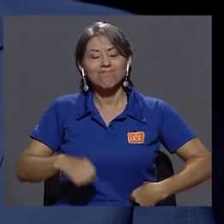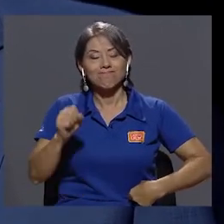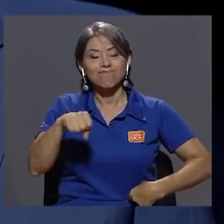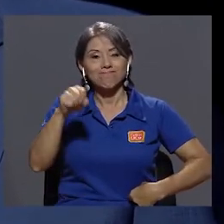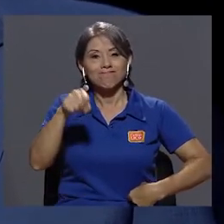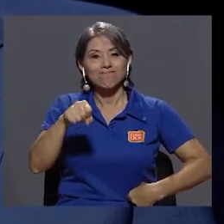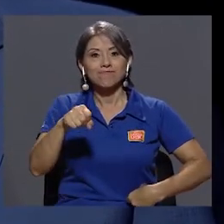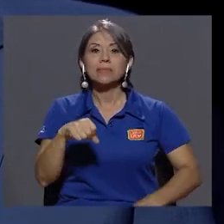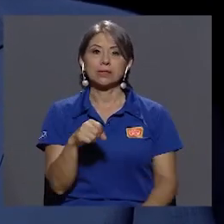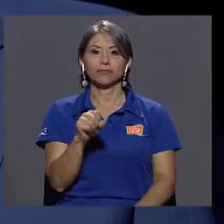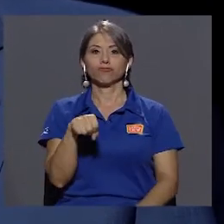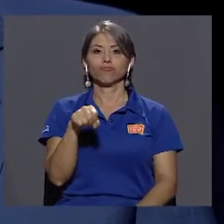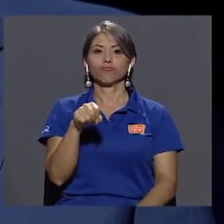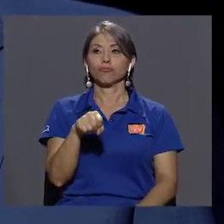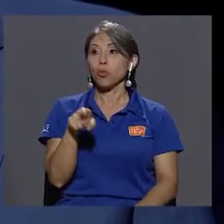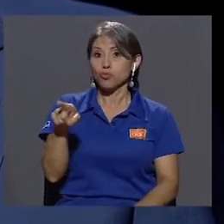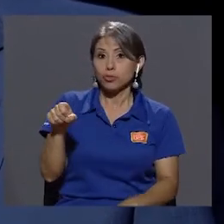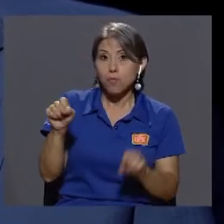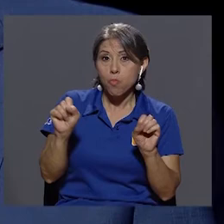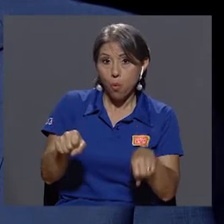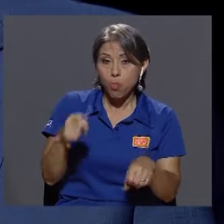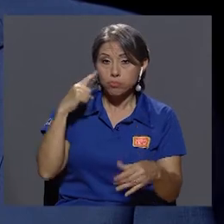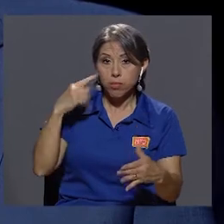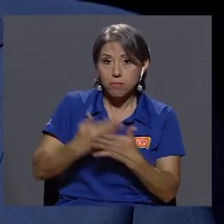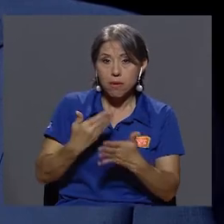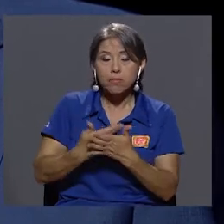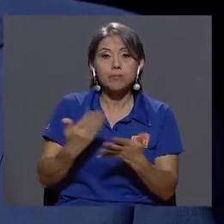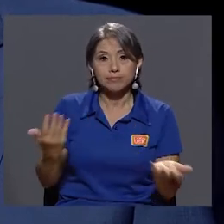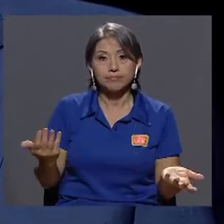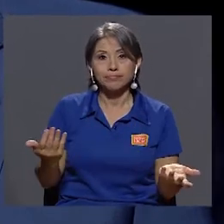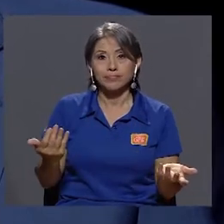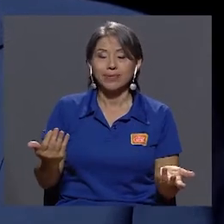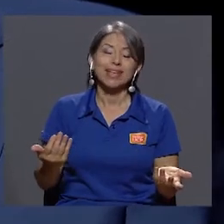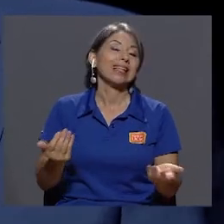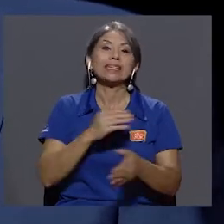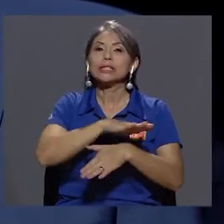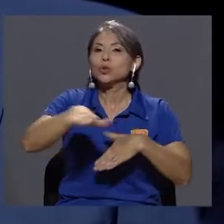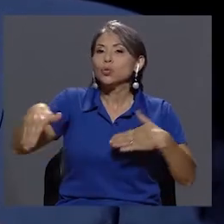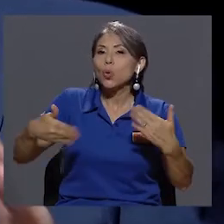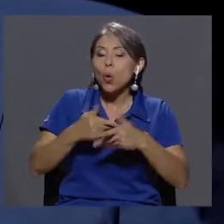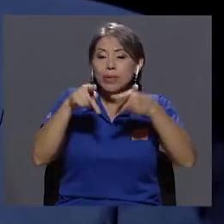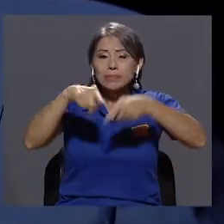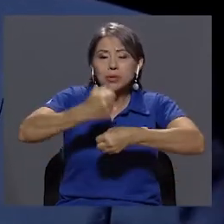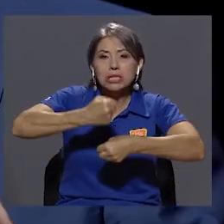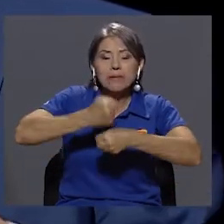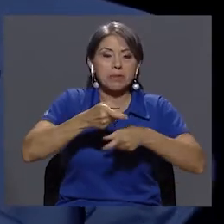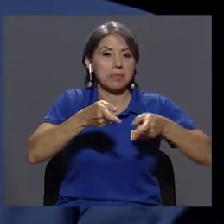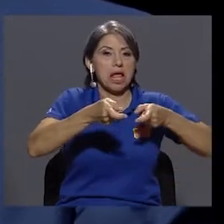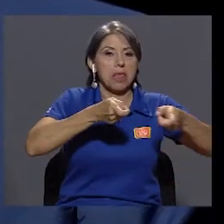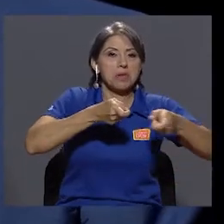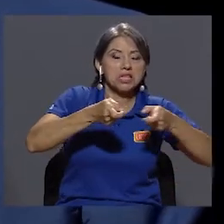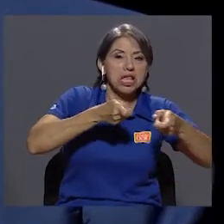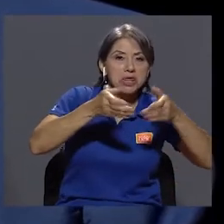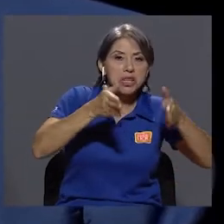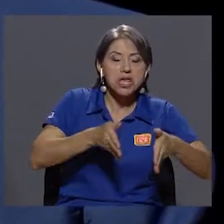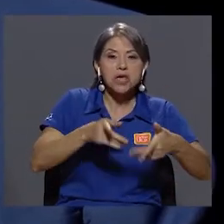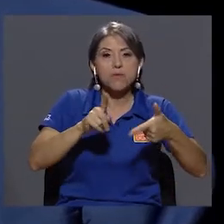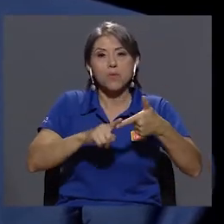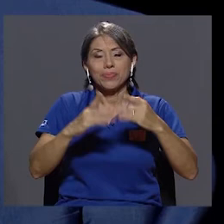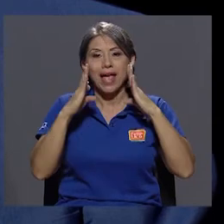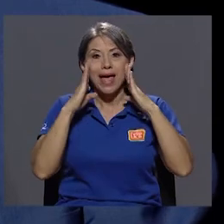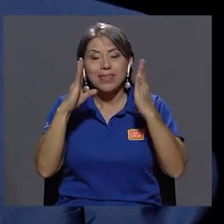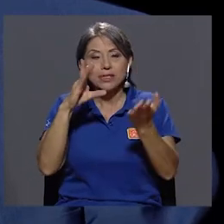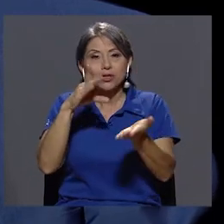así y usted lo pudo ver aquilatado de todo el personal administrativo atención